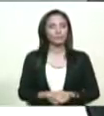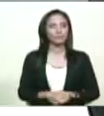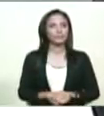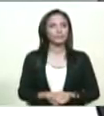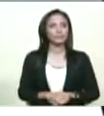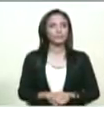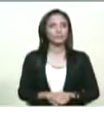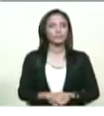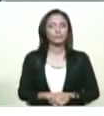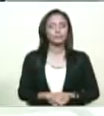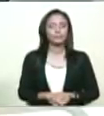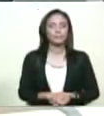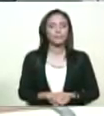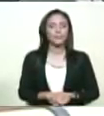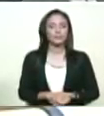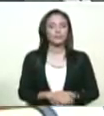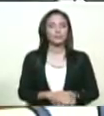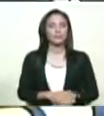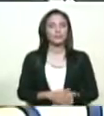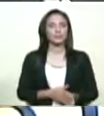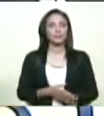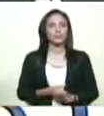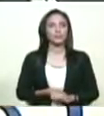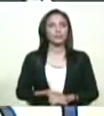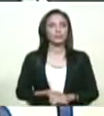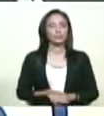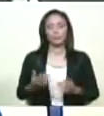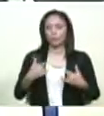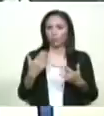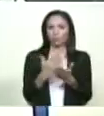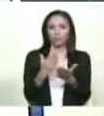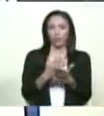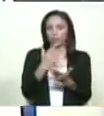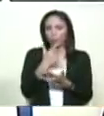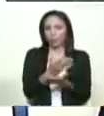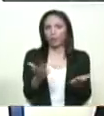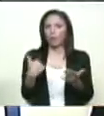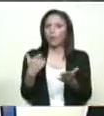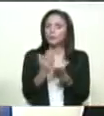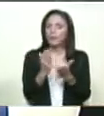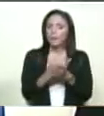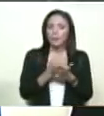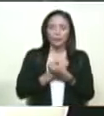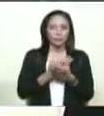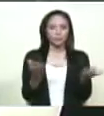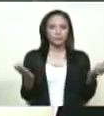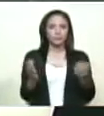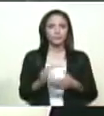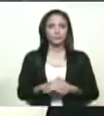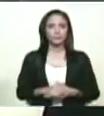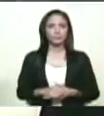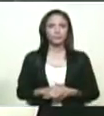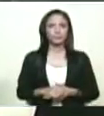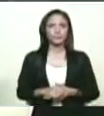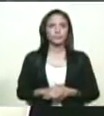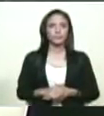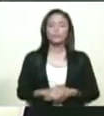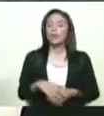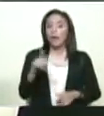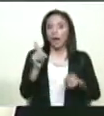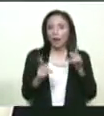que tiene nuestro país y siempre yo lo digo yo soy hay gente mal